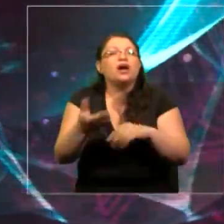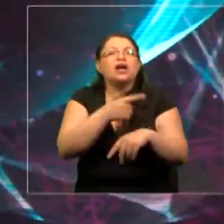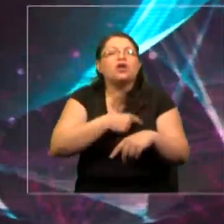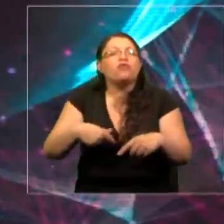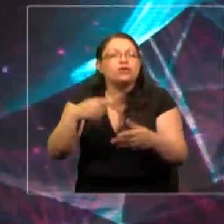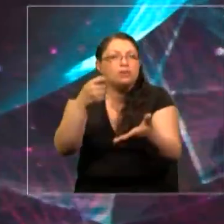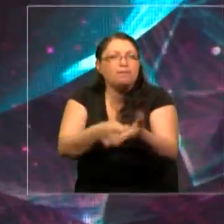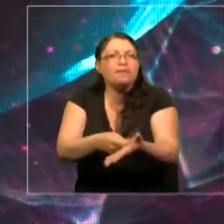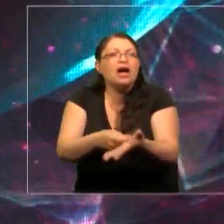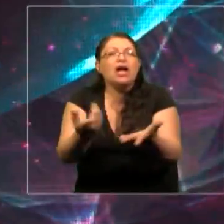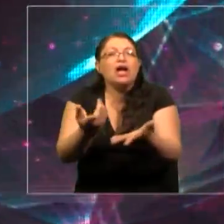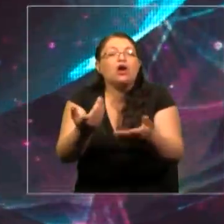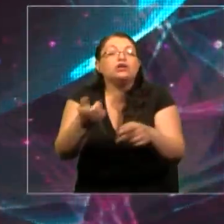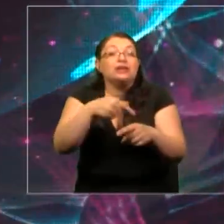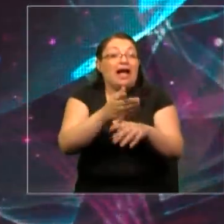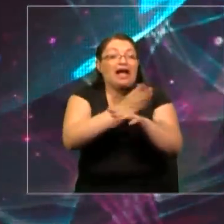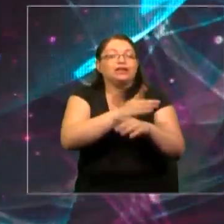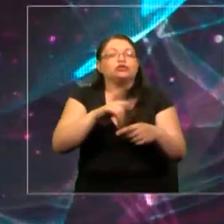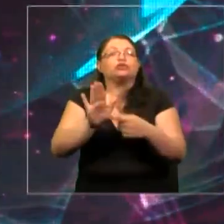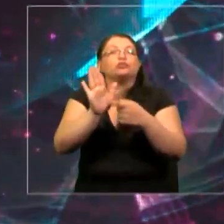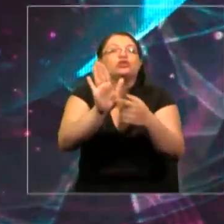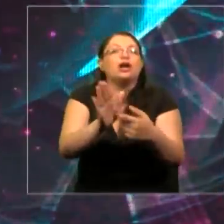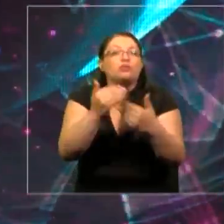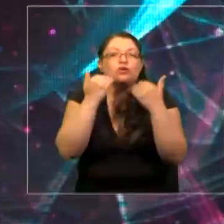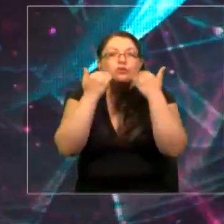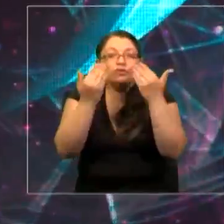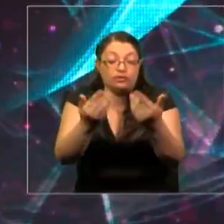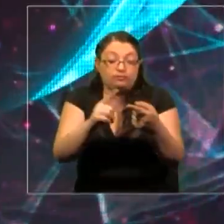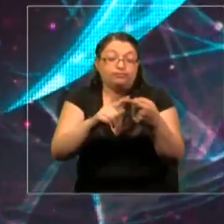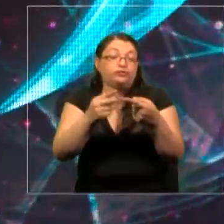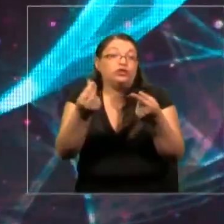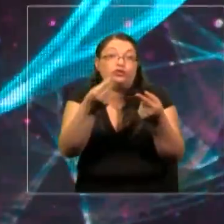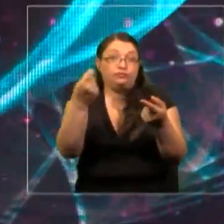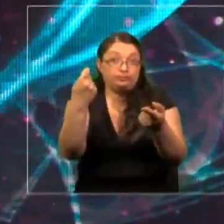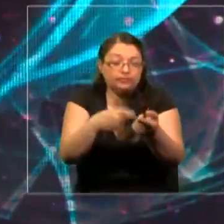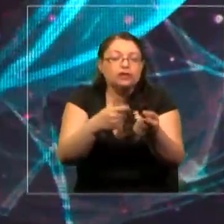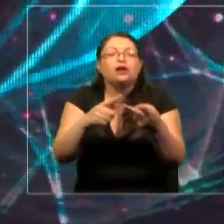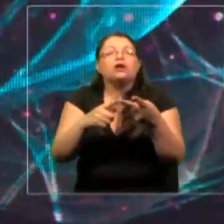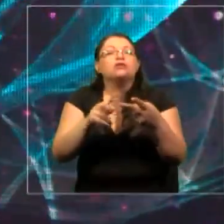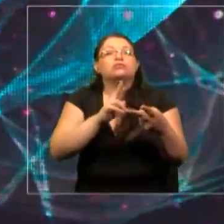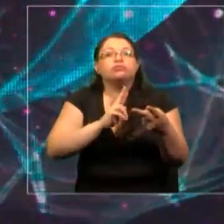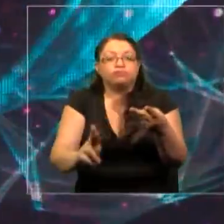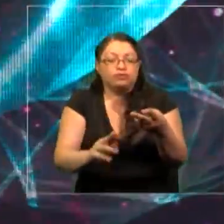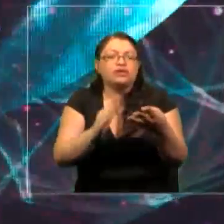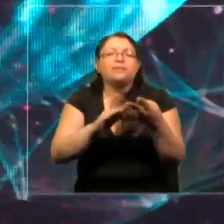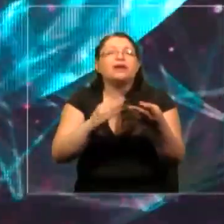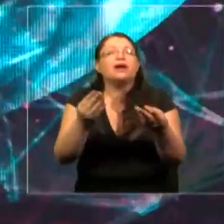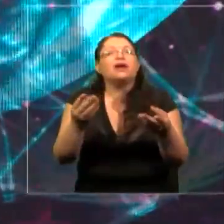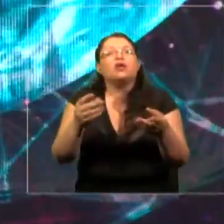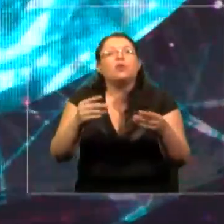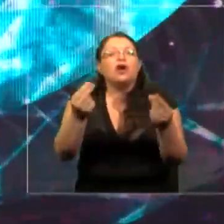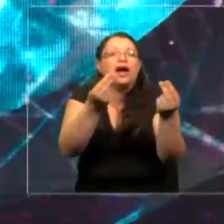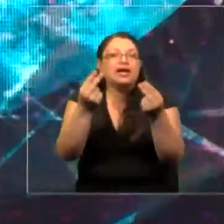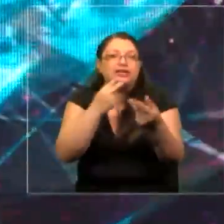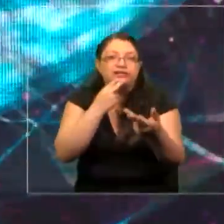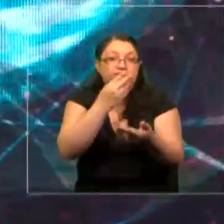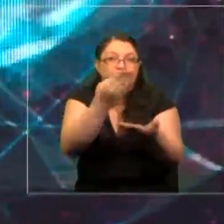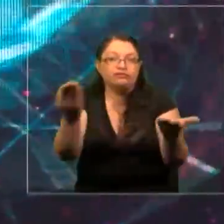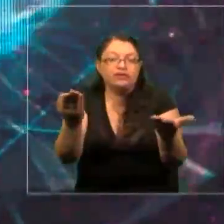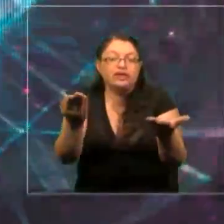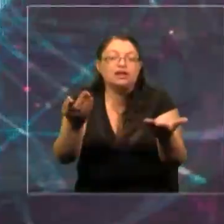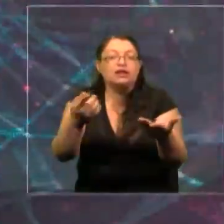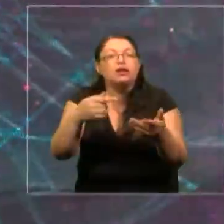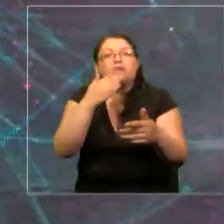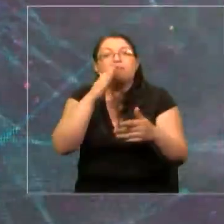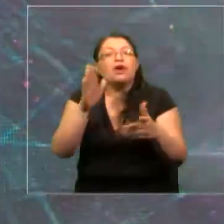es si podemos mostrar los beneficios en cuanto a costos, resultados y calidad de vida. La mejor forma de hacer